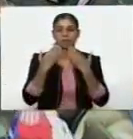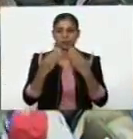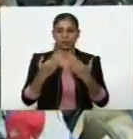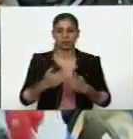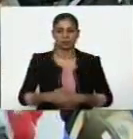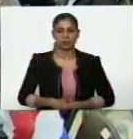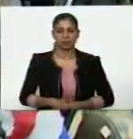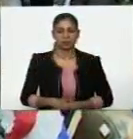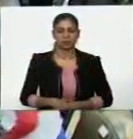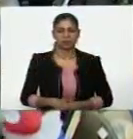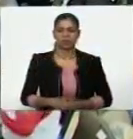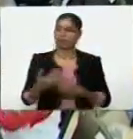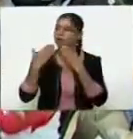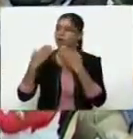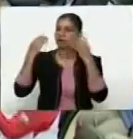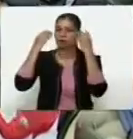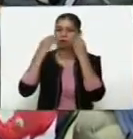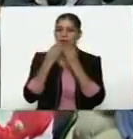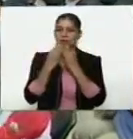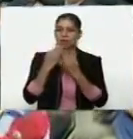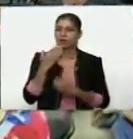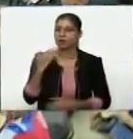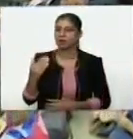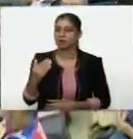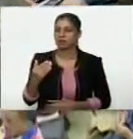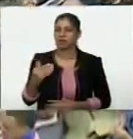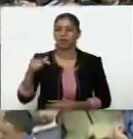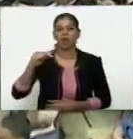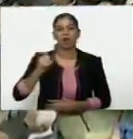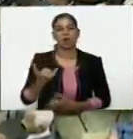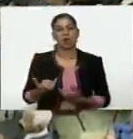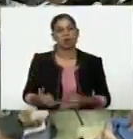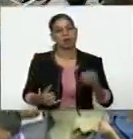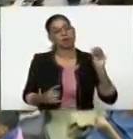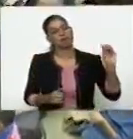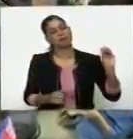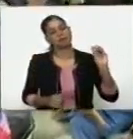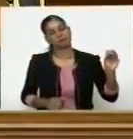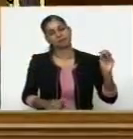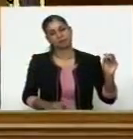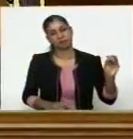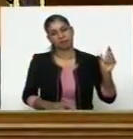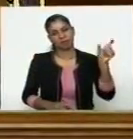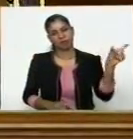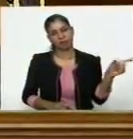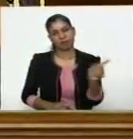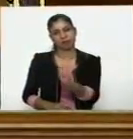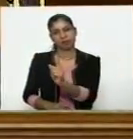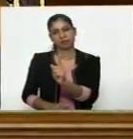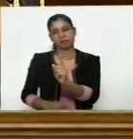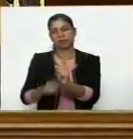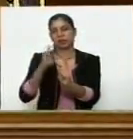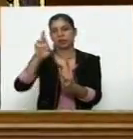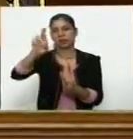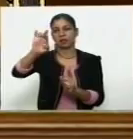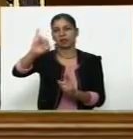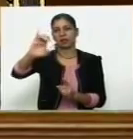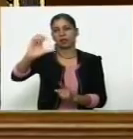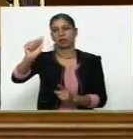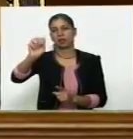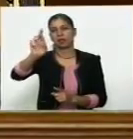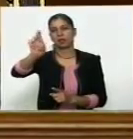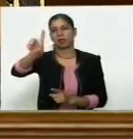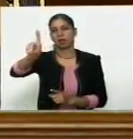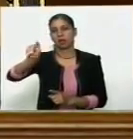Muchas gracias al constituyente Mario Silva. Voy a invitar al constituyente Ricardo Sánchez.